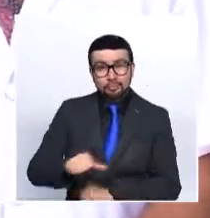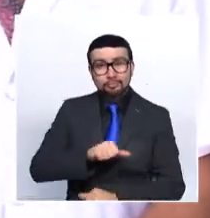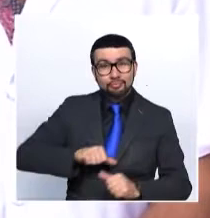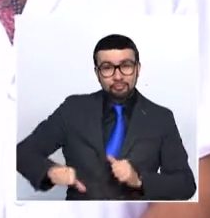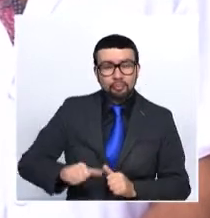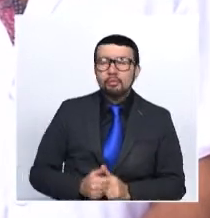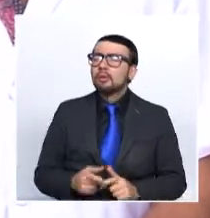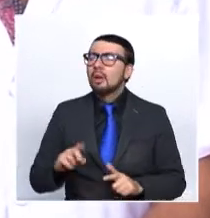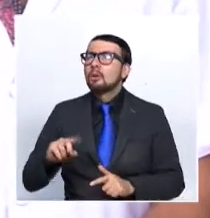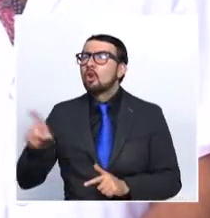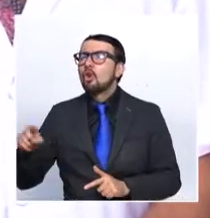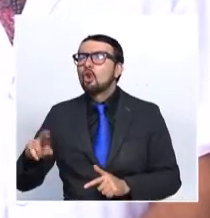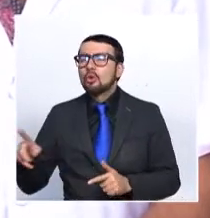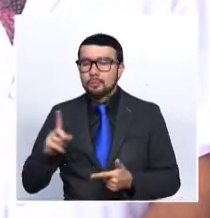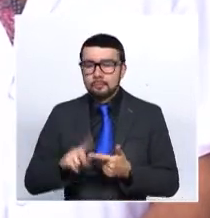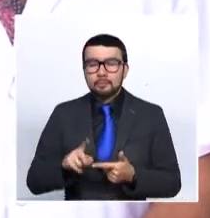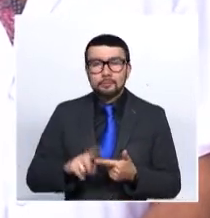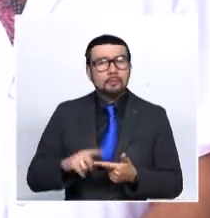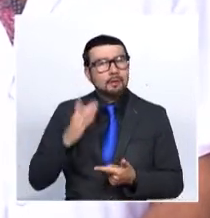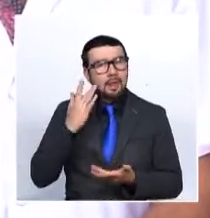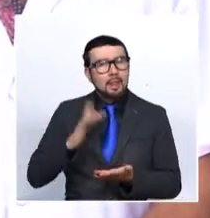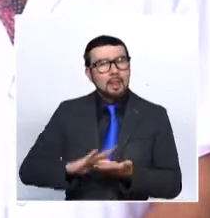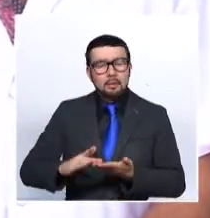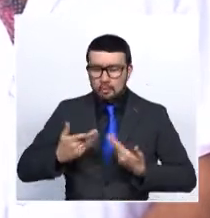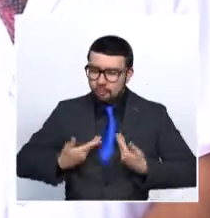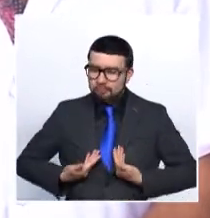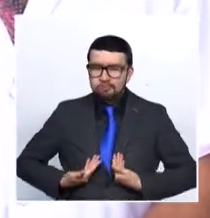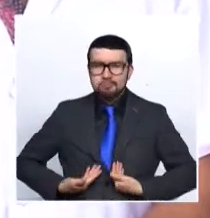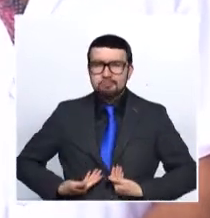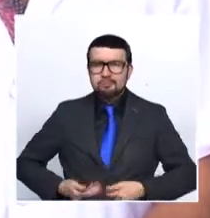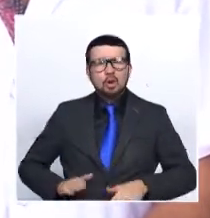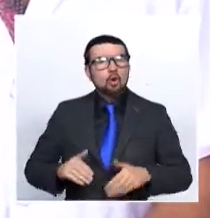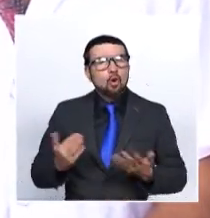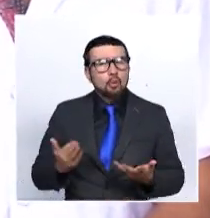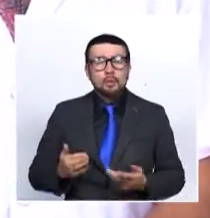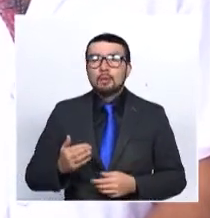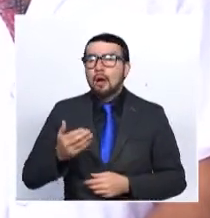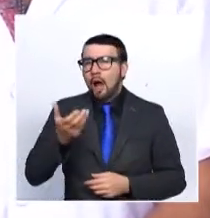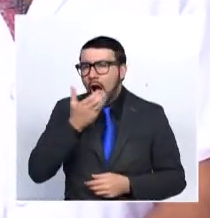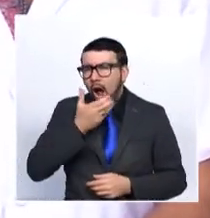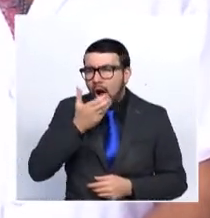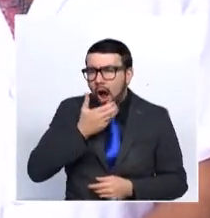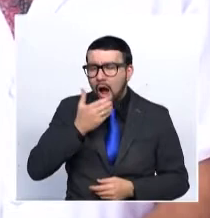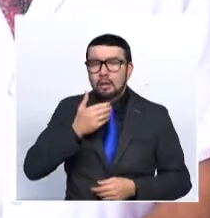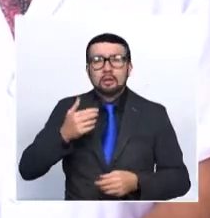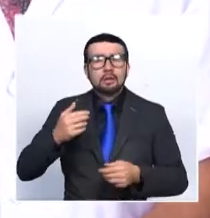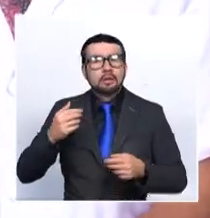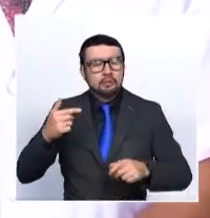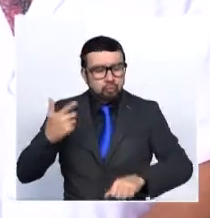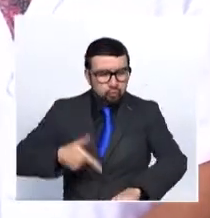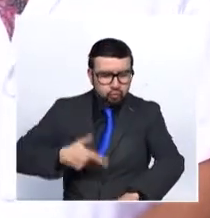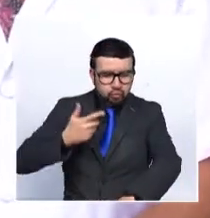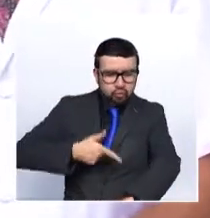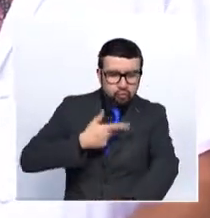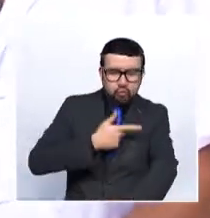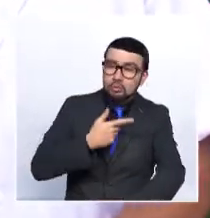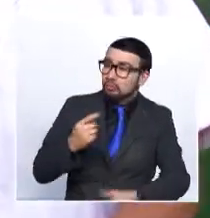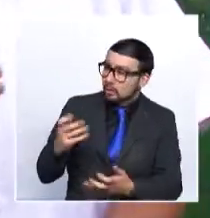de desintoxicación y drenaje que hacemos a través de calor, rayos infrarrojos, que yo quiero que el doctor Alonso nos